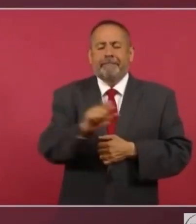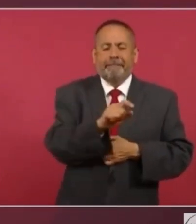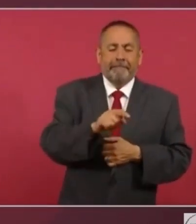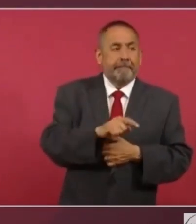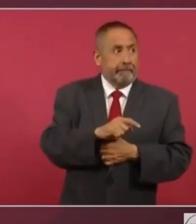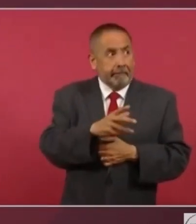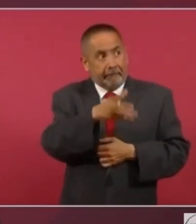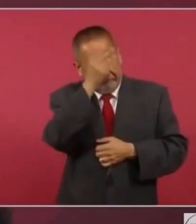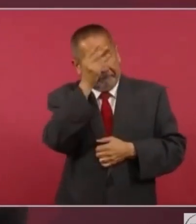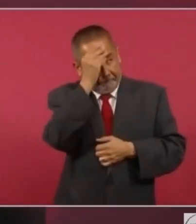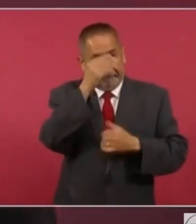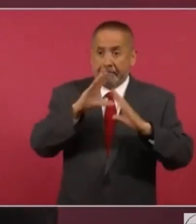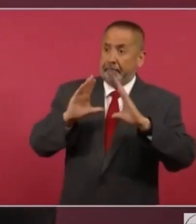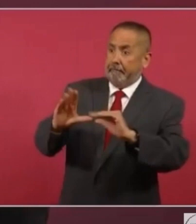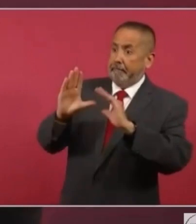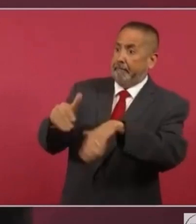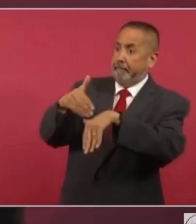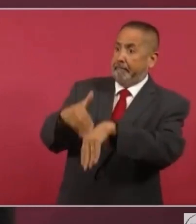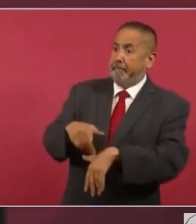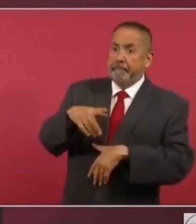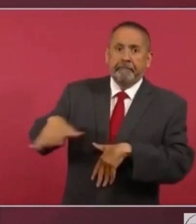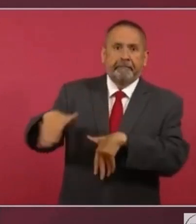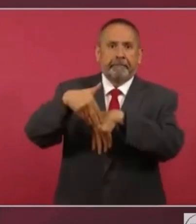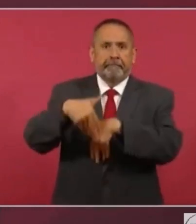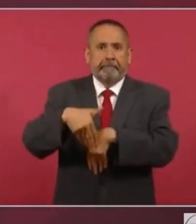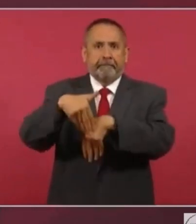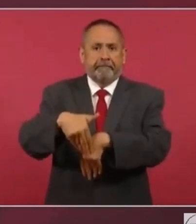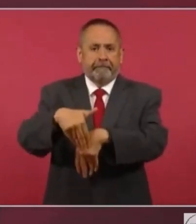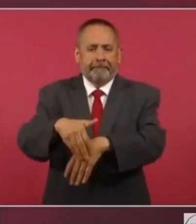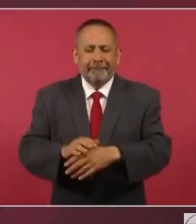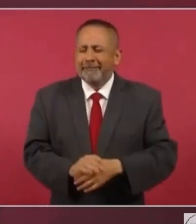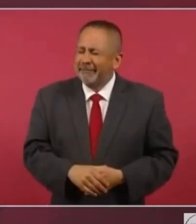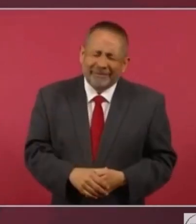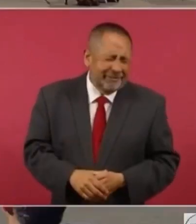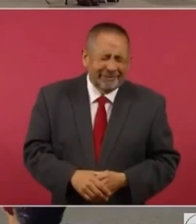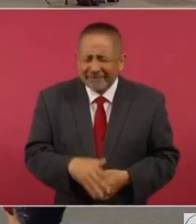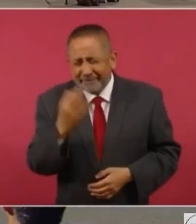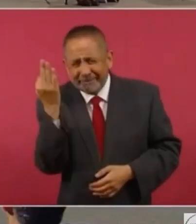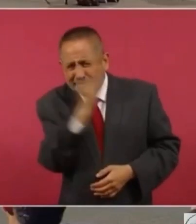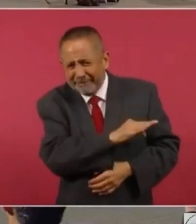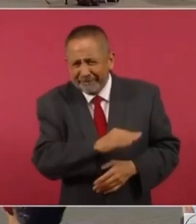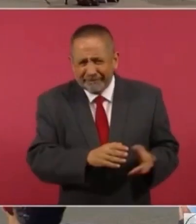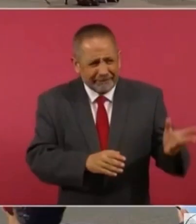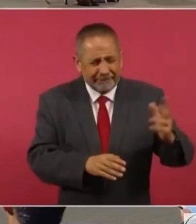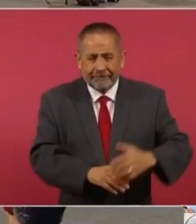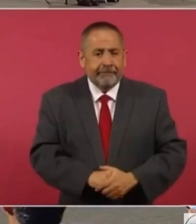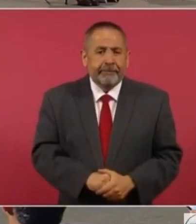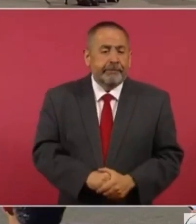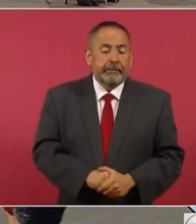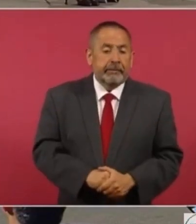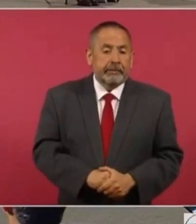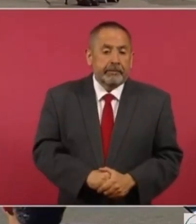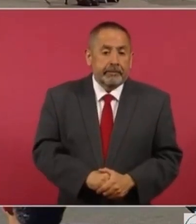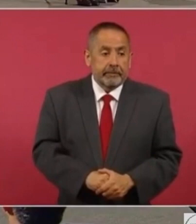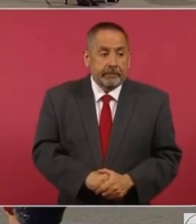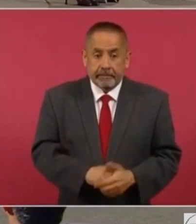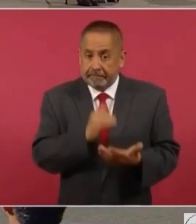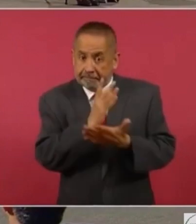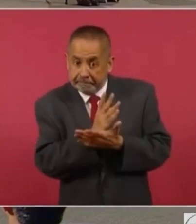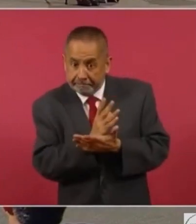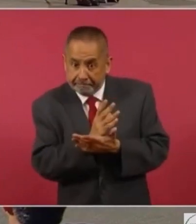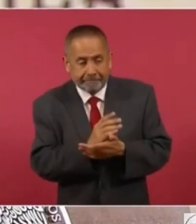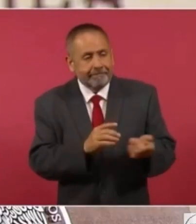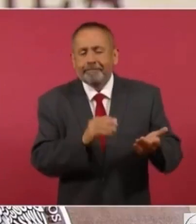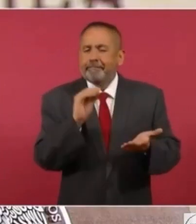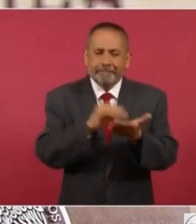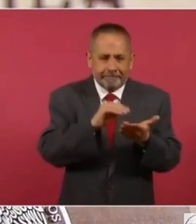para controlarlos, lo cual sabemos que es absolutamente falso. Y si creen que paró ahí, pues no,